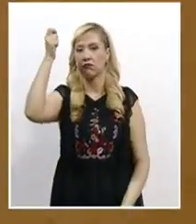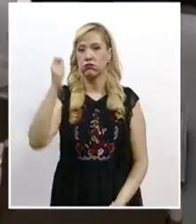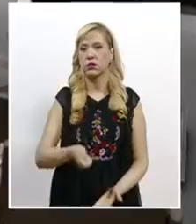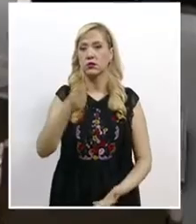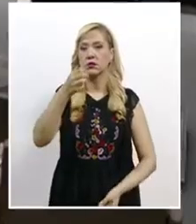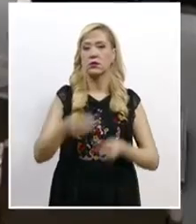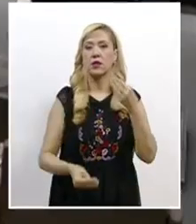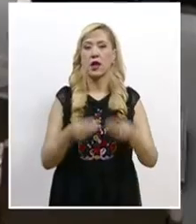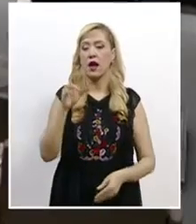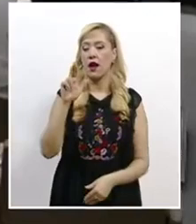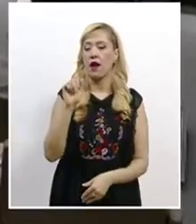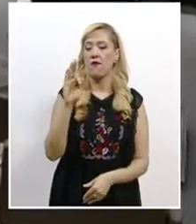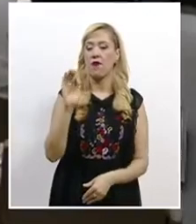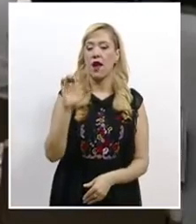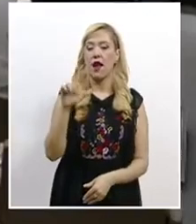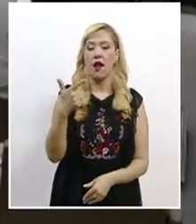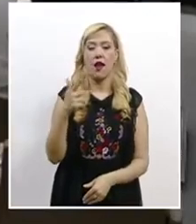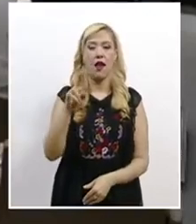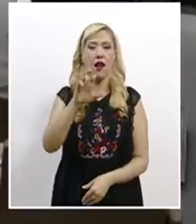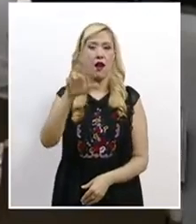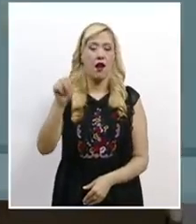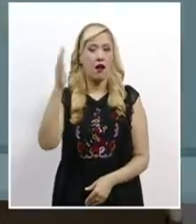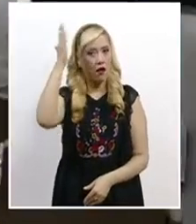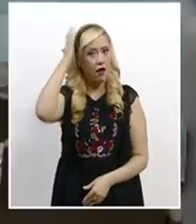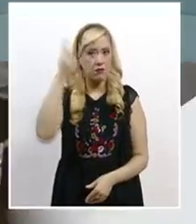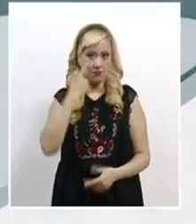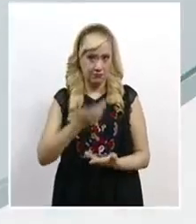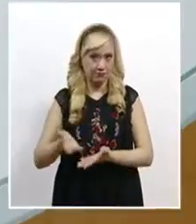magistrado Rafael Guerra Álvarez. Vamos a ver.